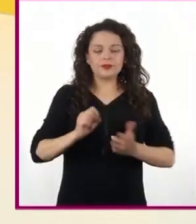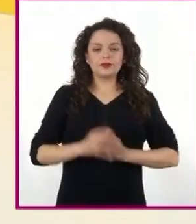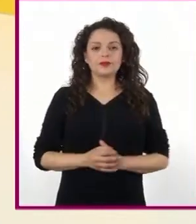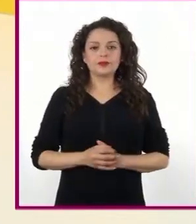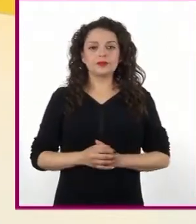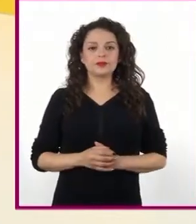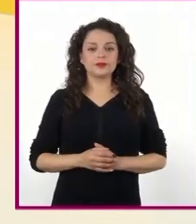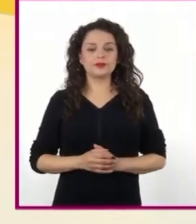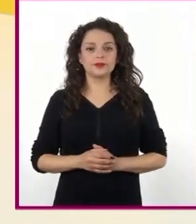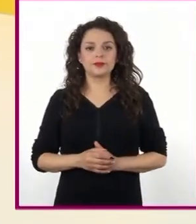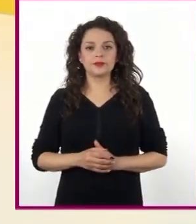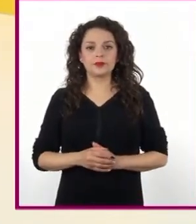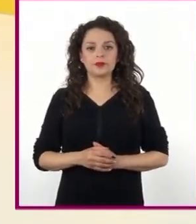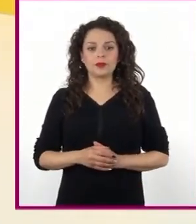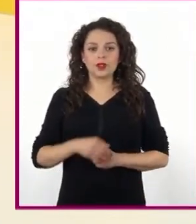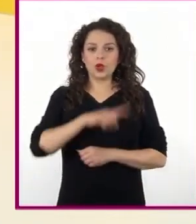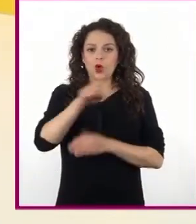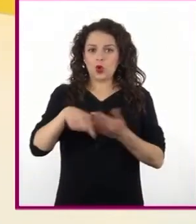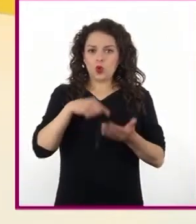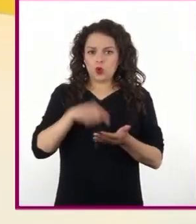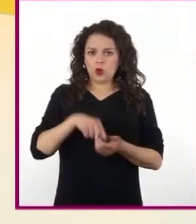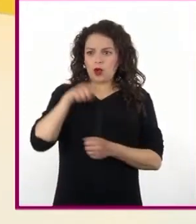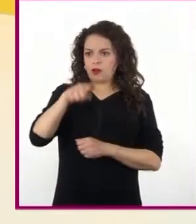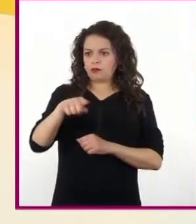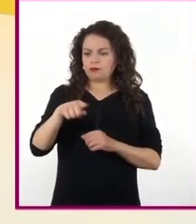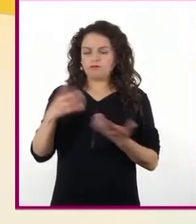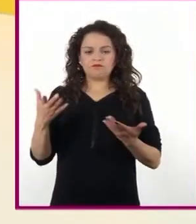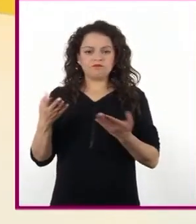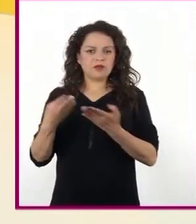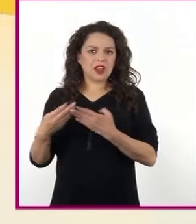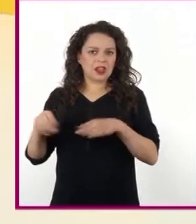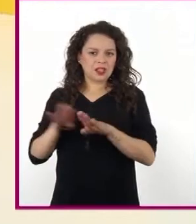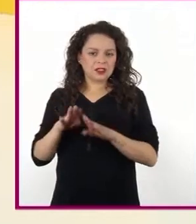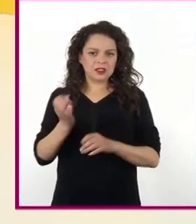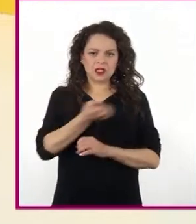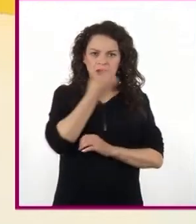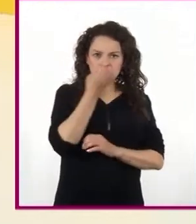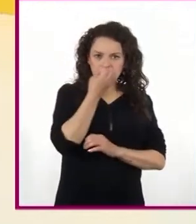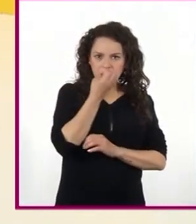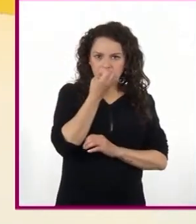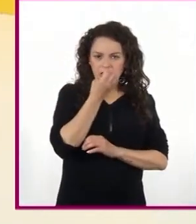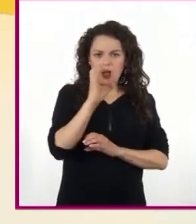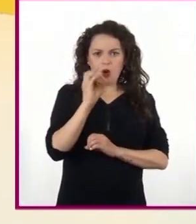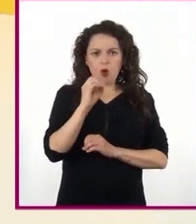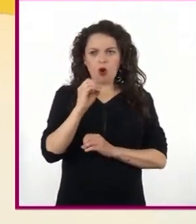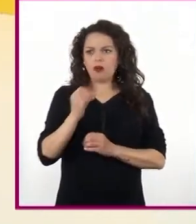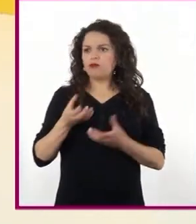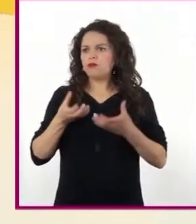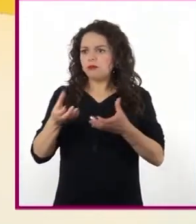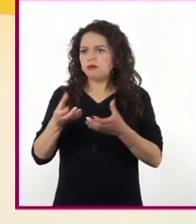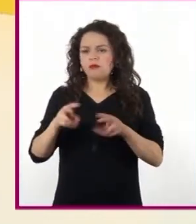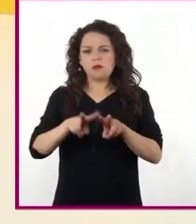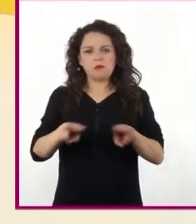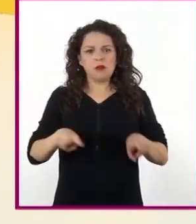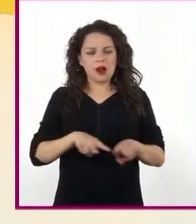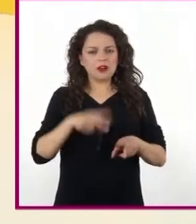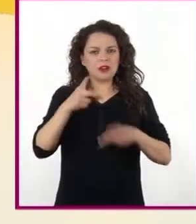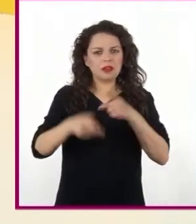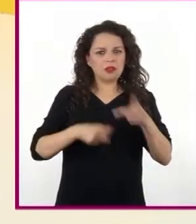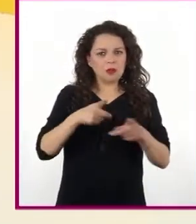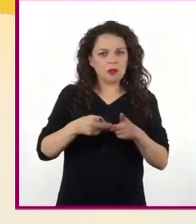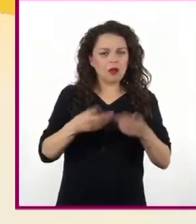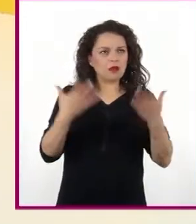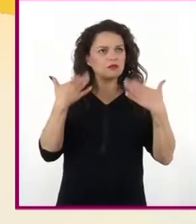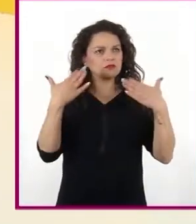En sus espacios de convivencia, como es la casa, la escuela, los espacios deportivos y recreativos, así como aquellos